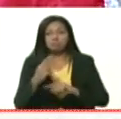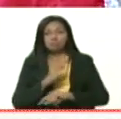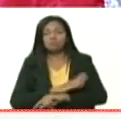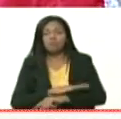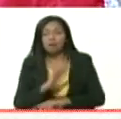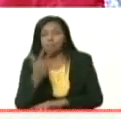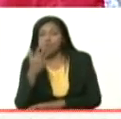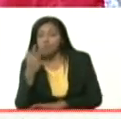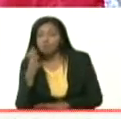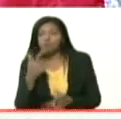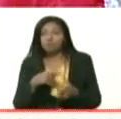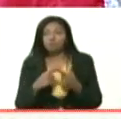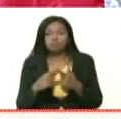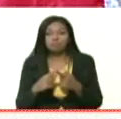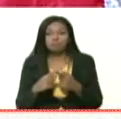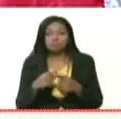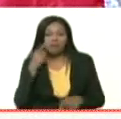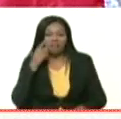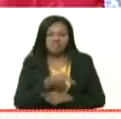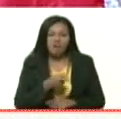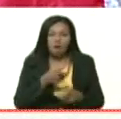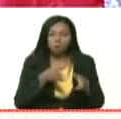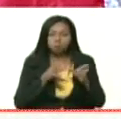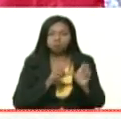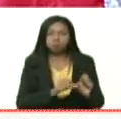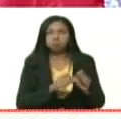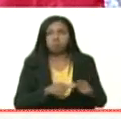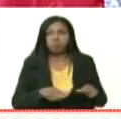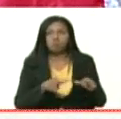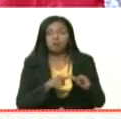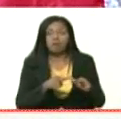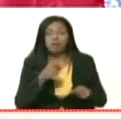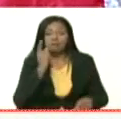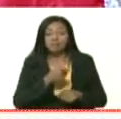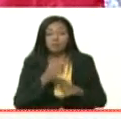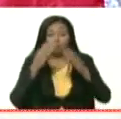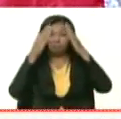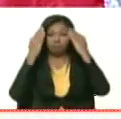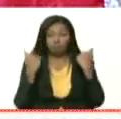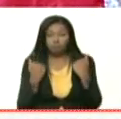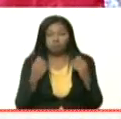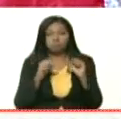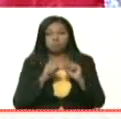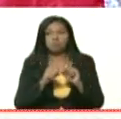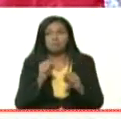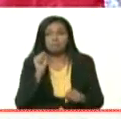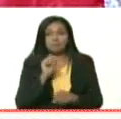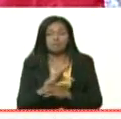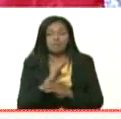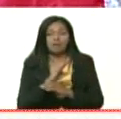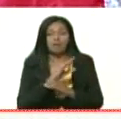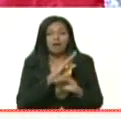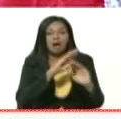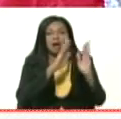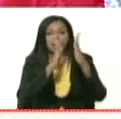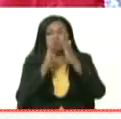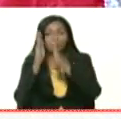bien, lo castigaban. Y el castigo que las monjas eligieron para mí fue enviarme a la biblioteca,